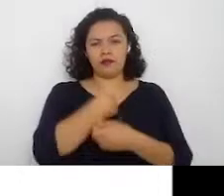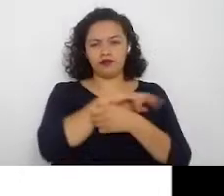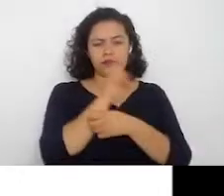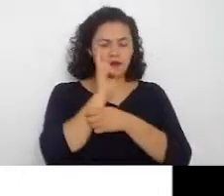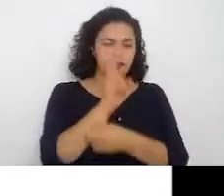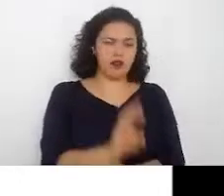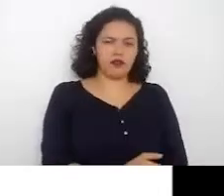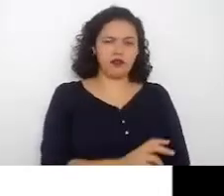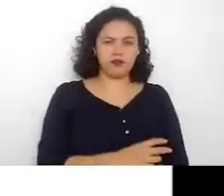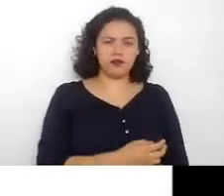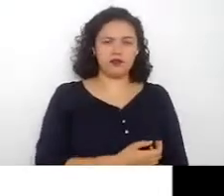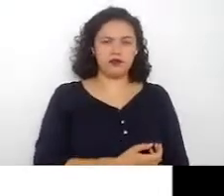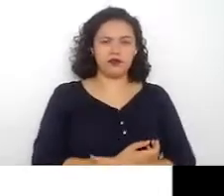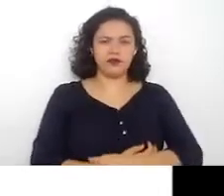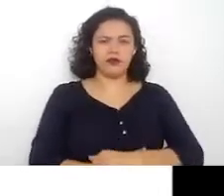muchas